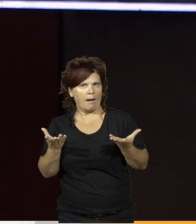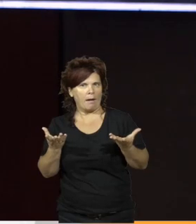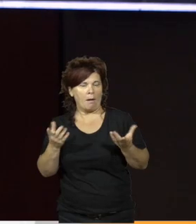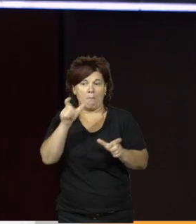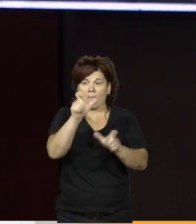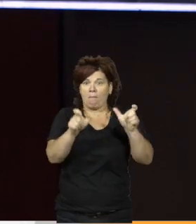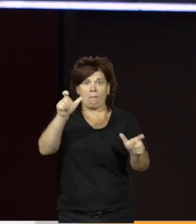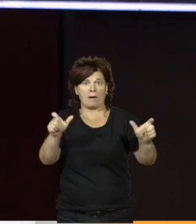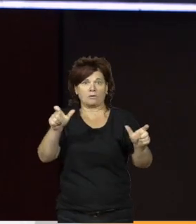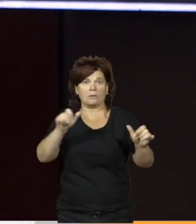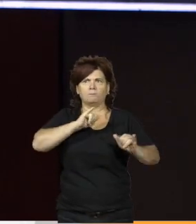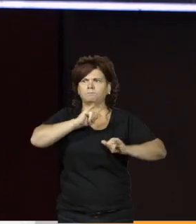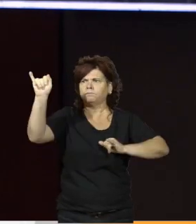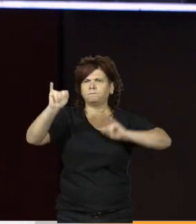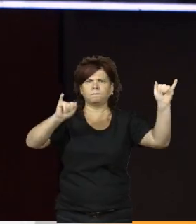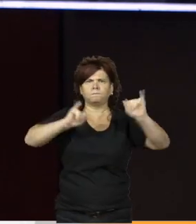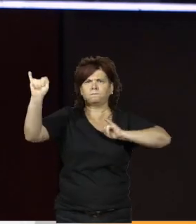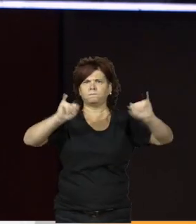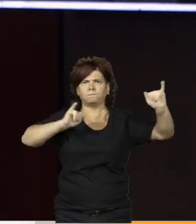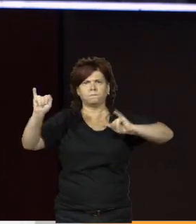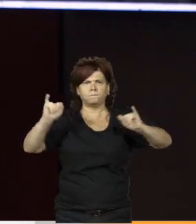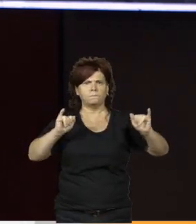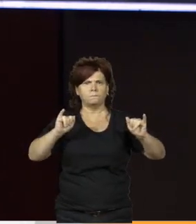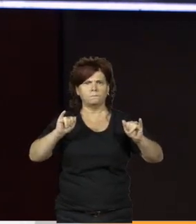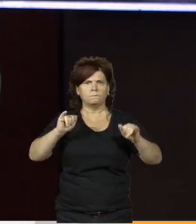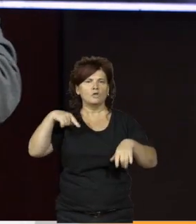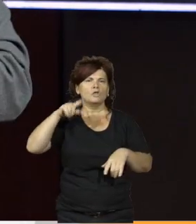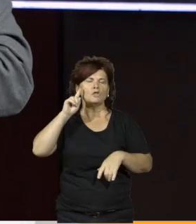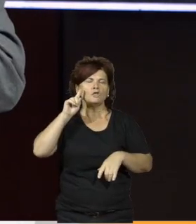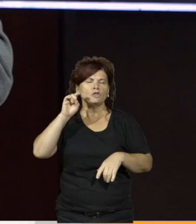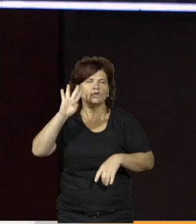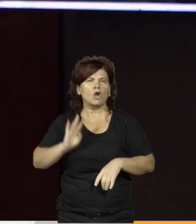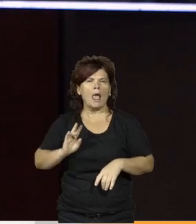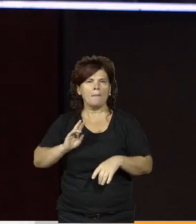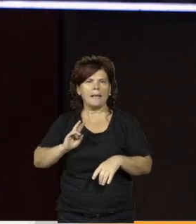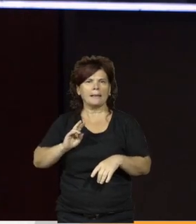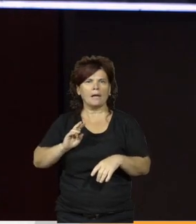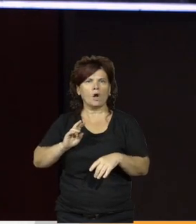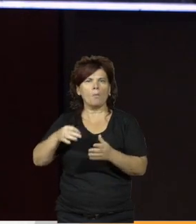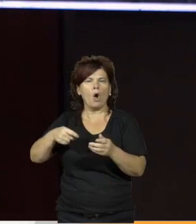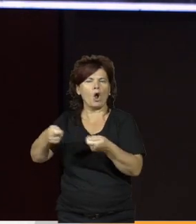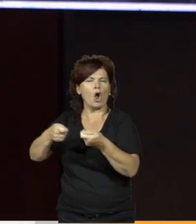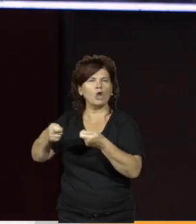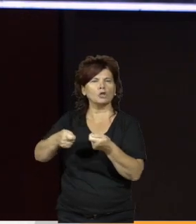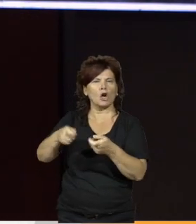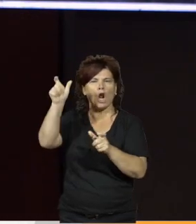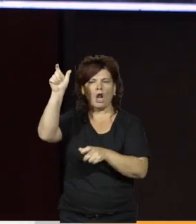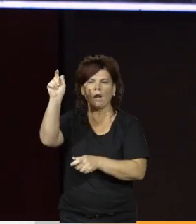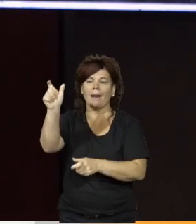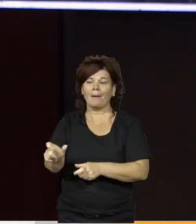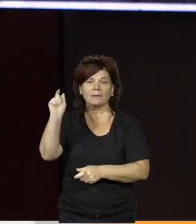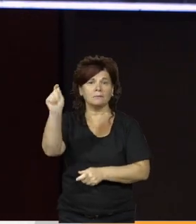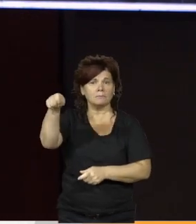denuncia. Nosotros hacemos controles no solamente al que va a pescar, al que va a cazar, le hacemos controles a los que venden pescado en